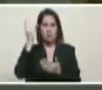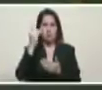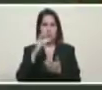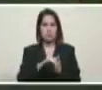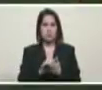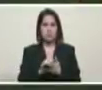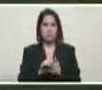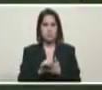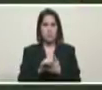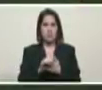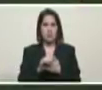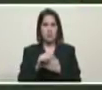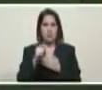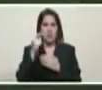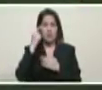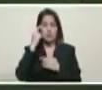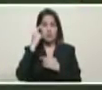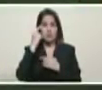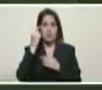y a la chinita no ocurrió,